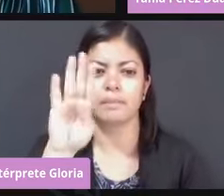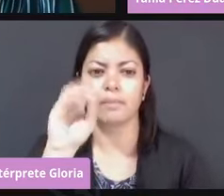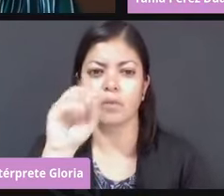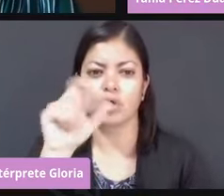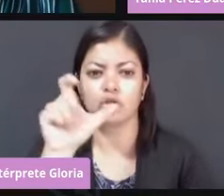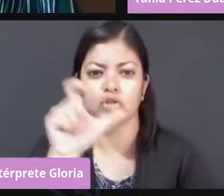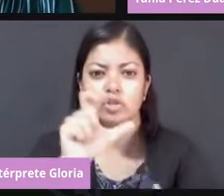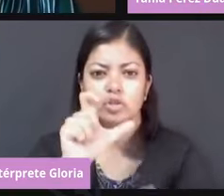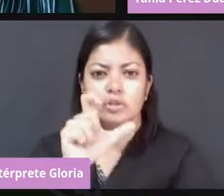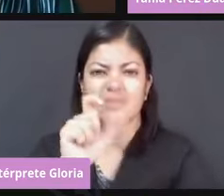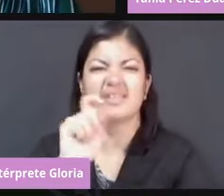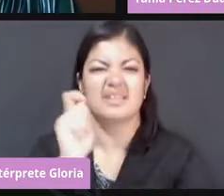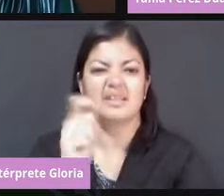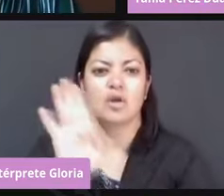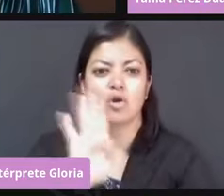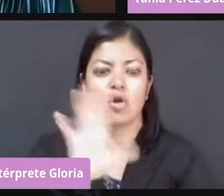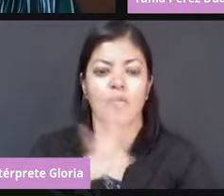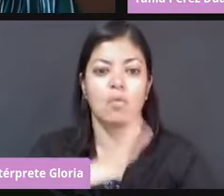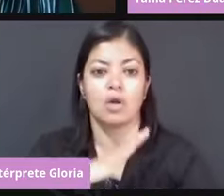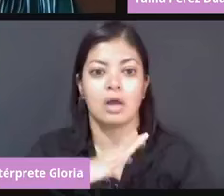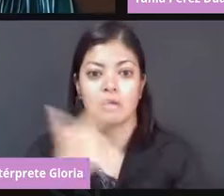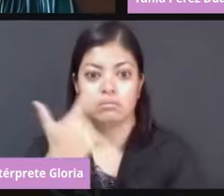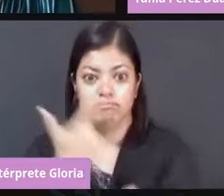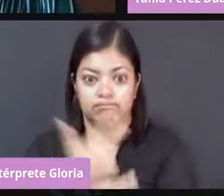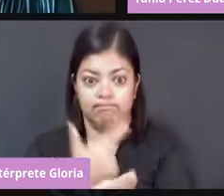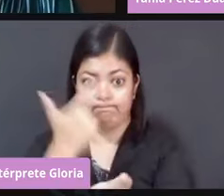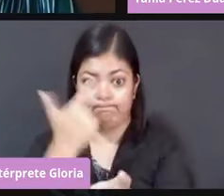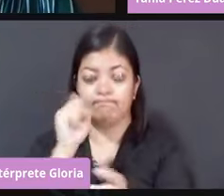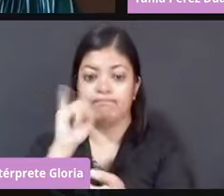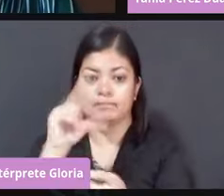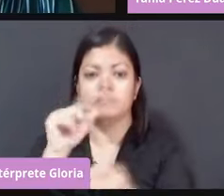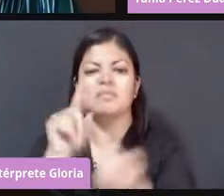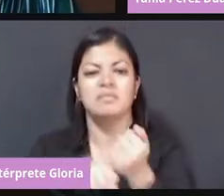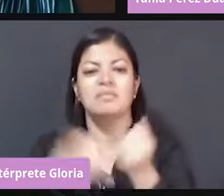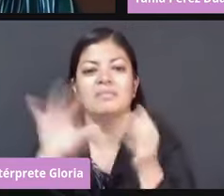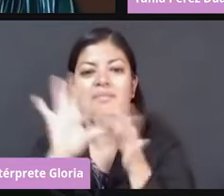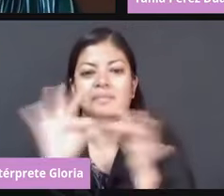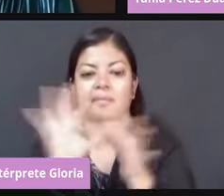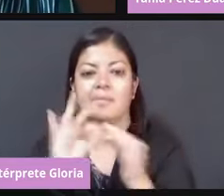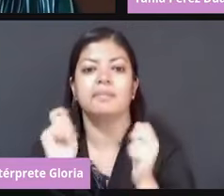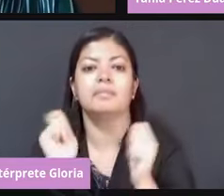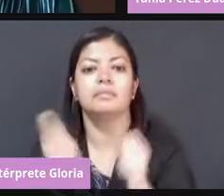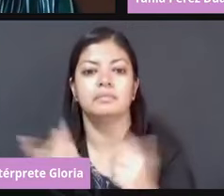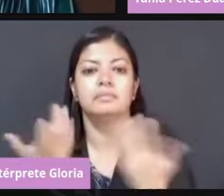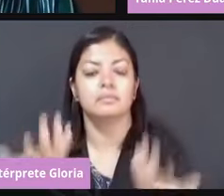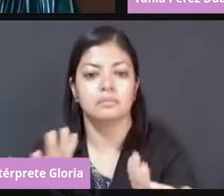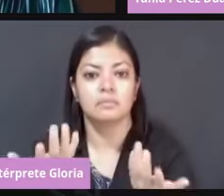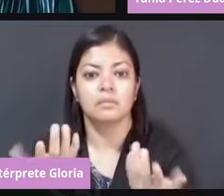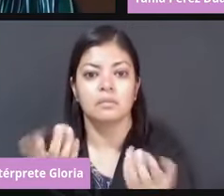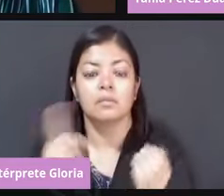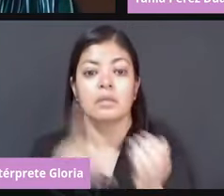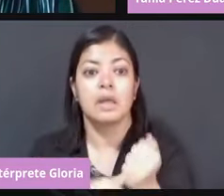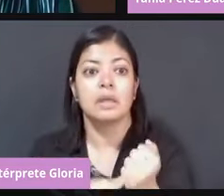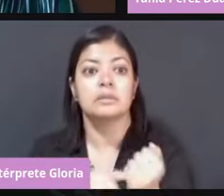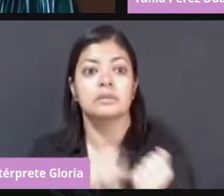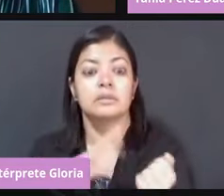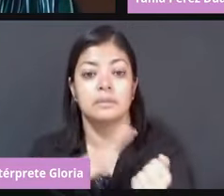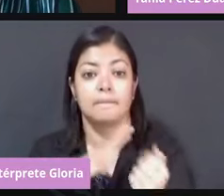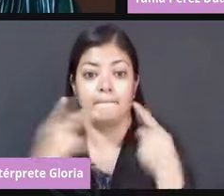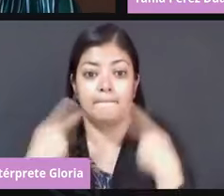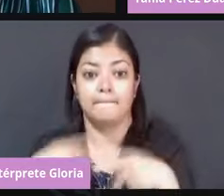mide el nivel de severidad. Entonces, habla un poco con la parte de qué tan enganchado uno está con